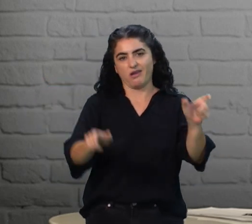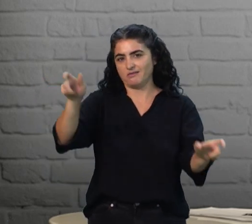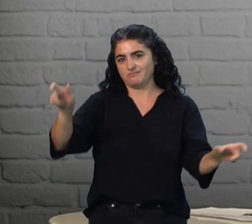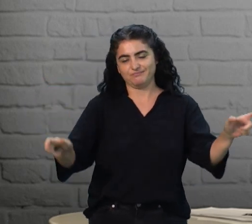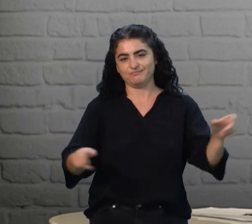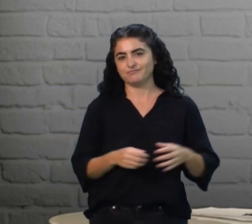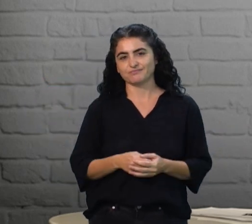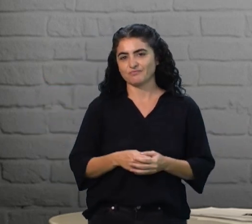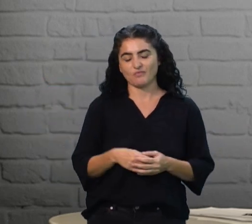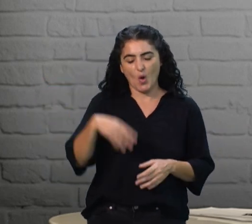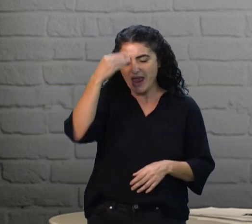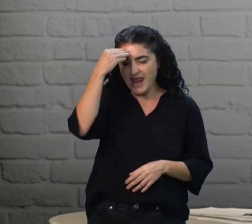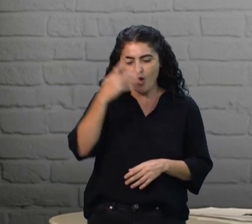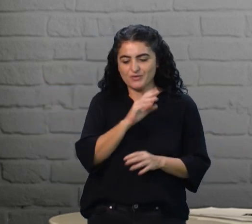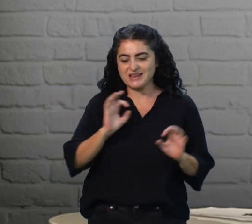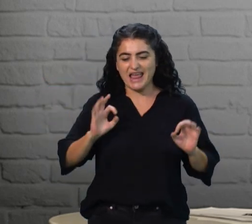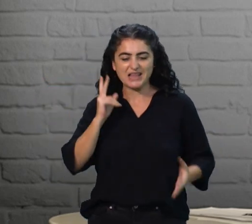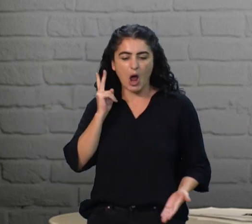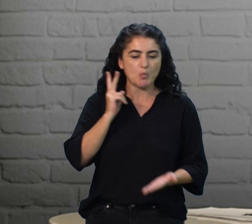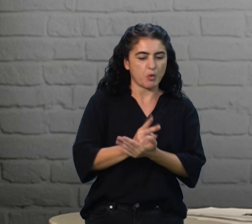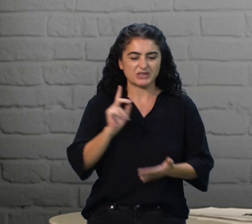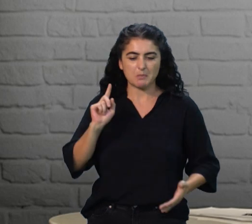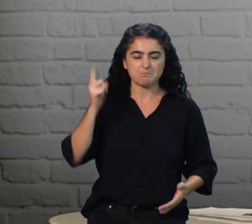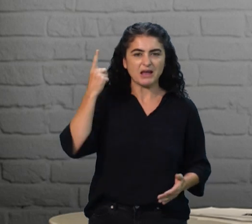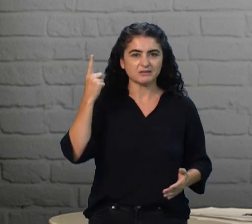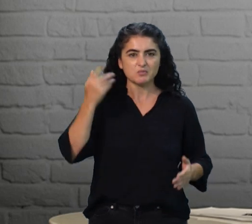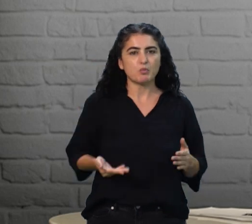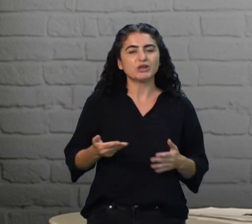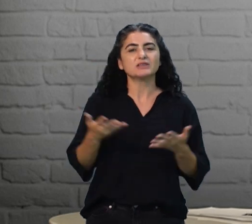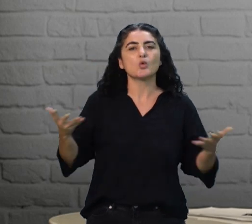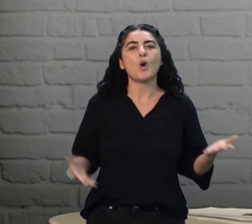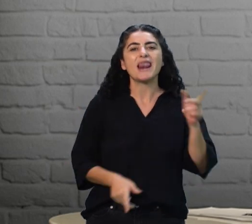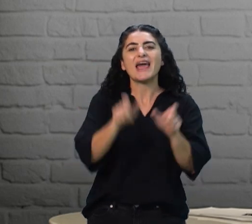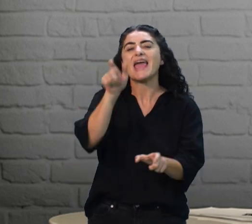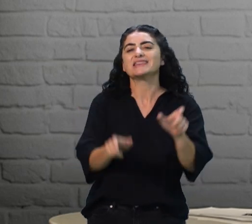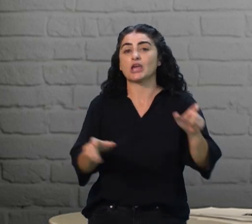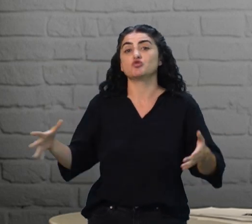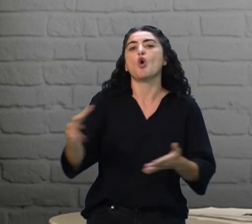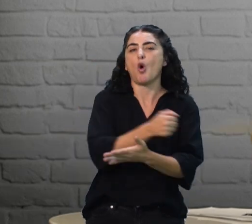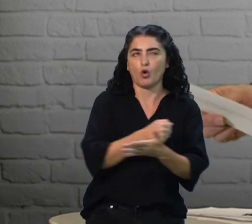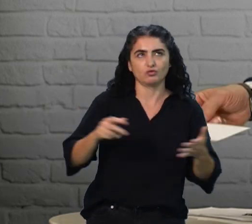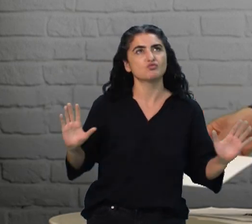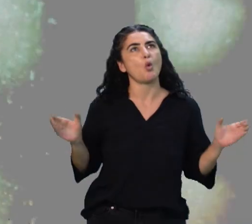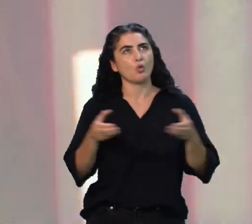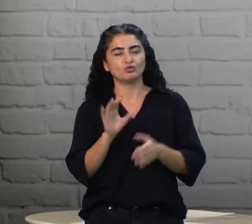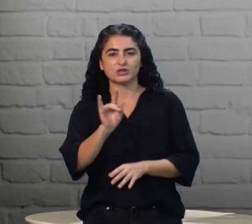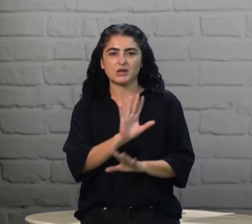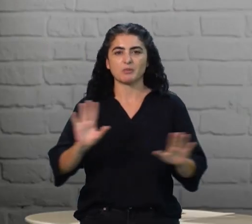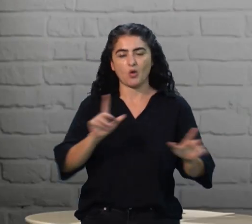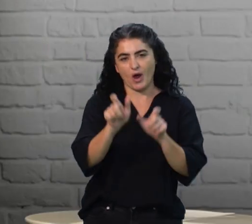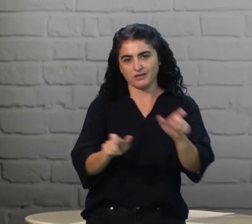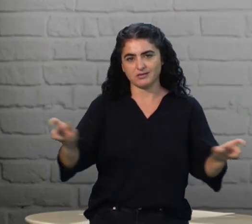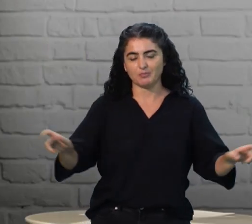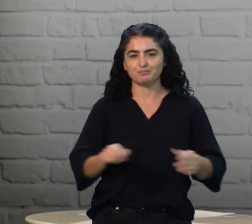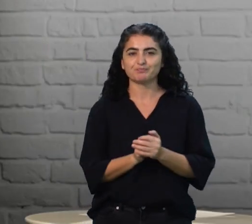es la apuesta mayor es el conjunto de todas ellas pero sus gentes yo creo que que es lo bueno de La Rioja Qué tiene La